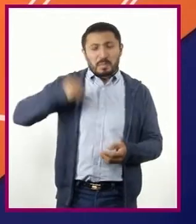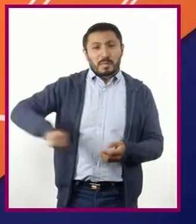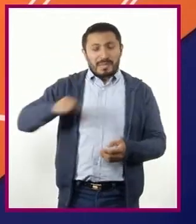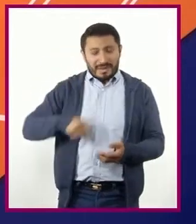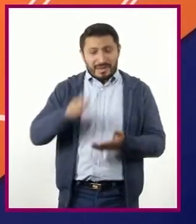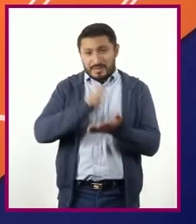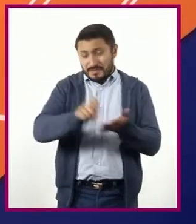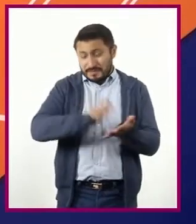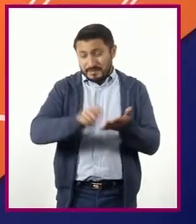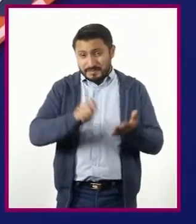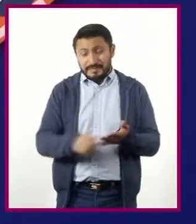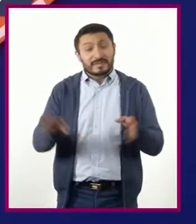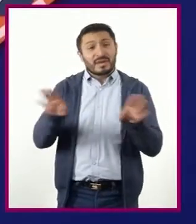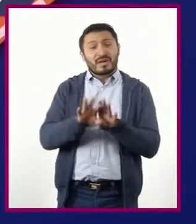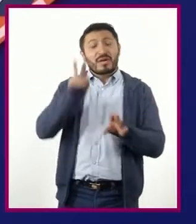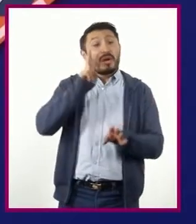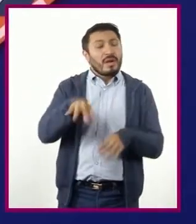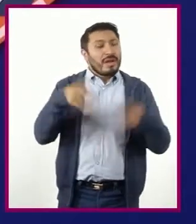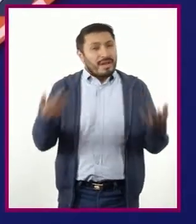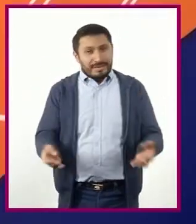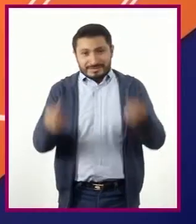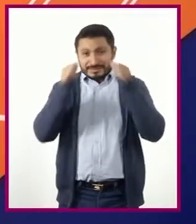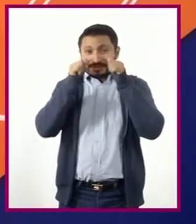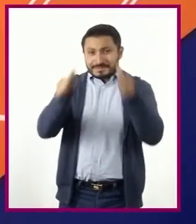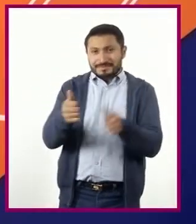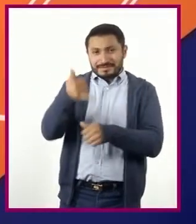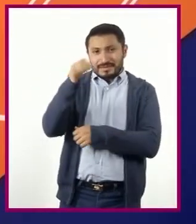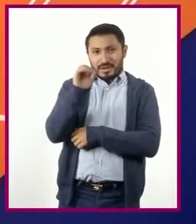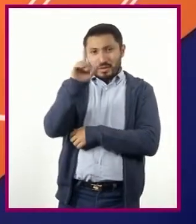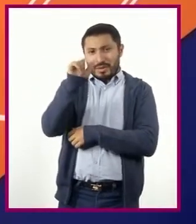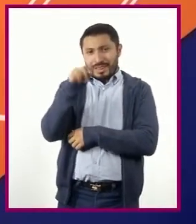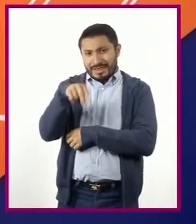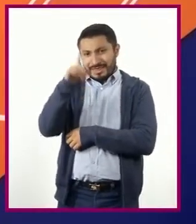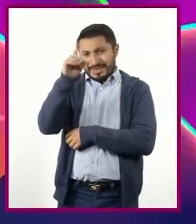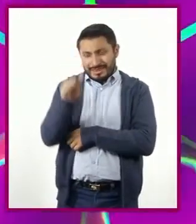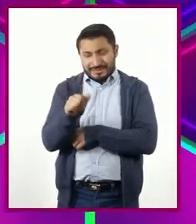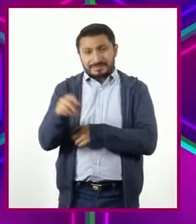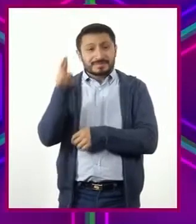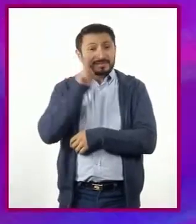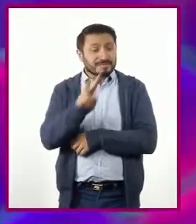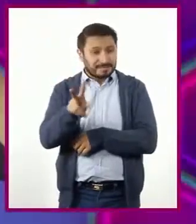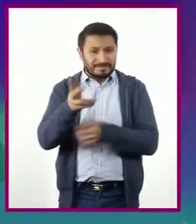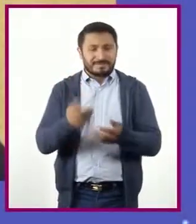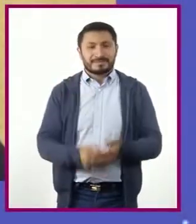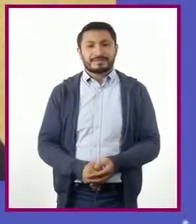te parece, Denise, si escuchamos a Yolanda? Veamos qué nos dice al respecto.